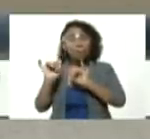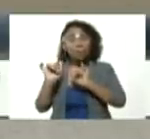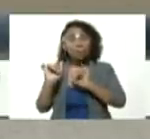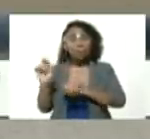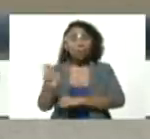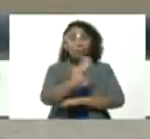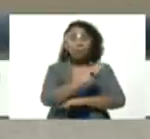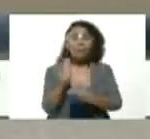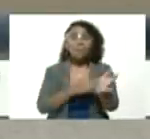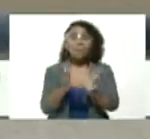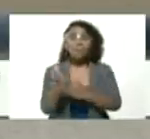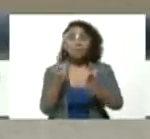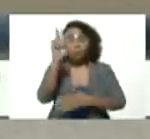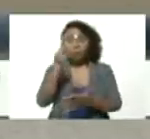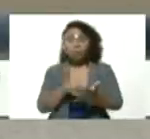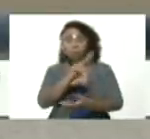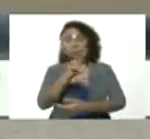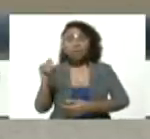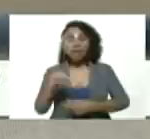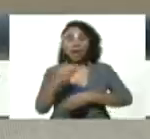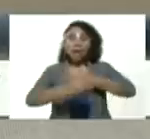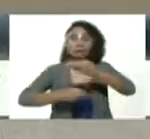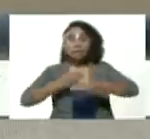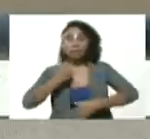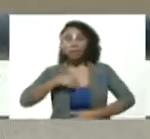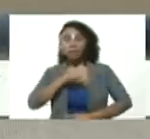del 2020, nosotros